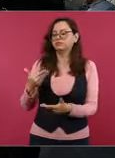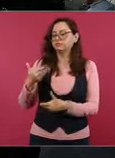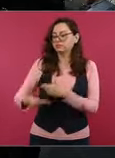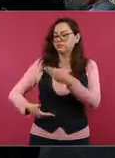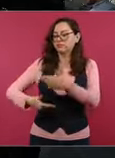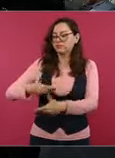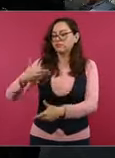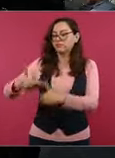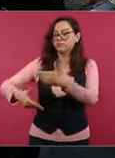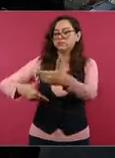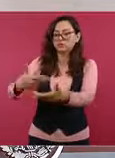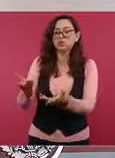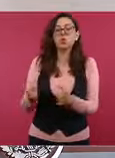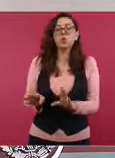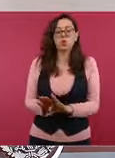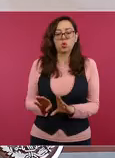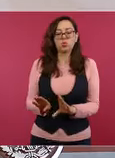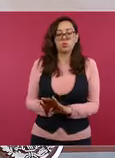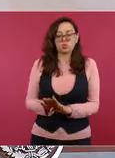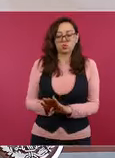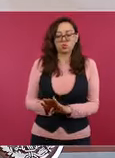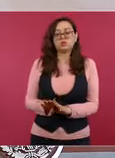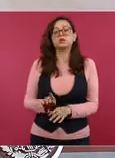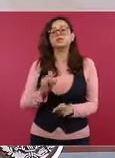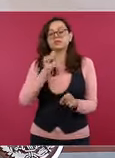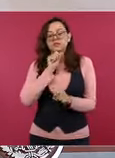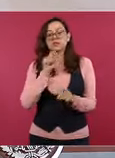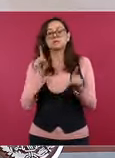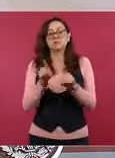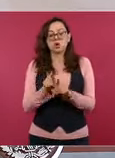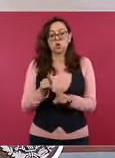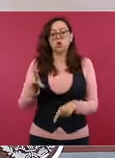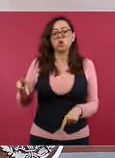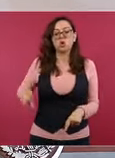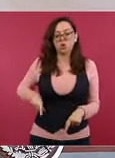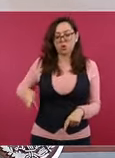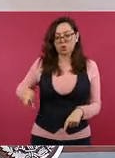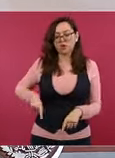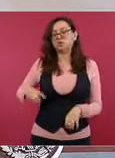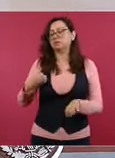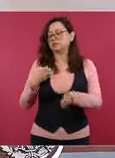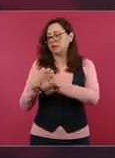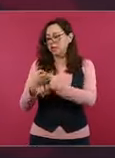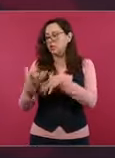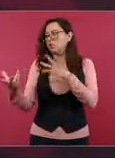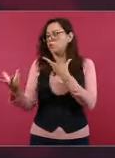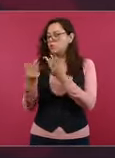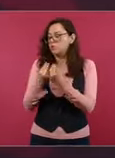conjunta también con el gobierno de Guerrero.